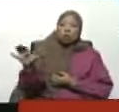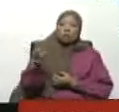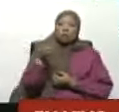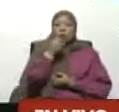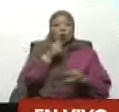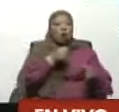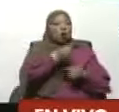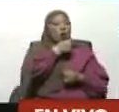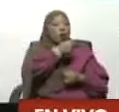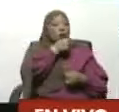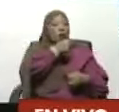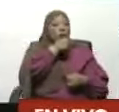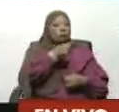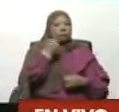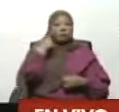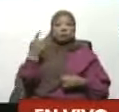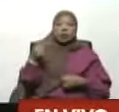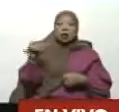explotaron.